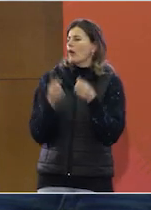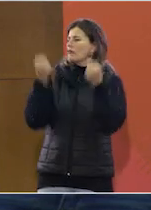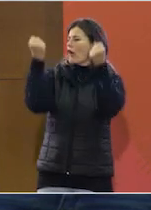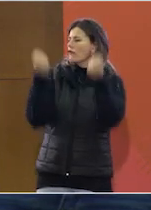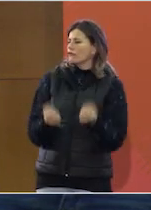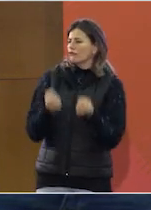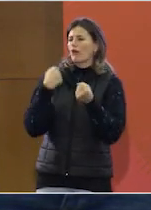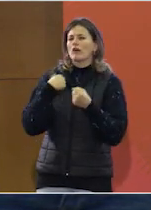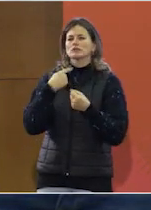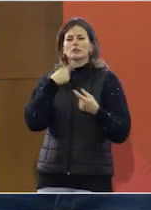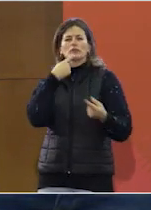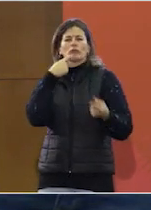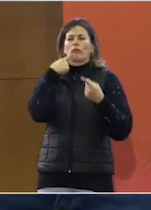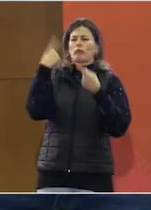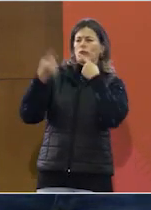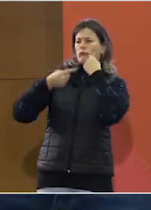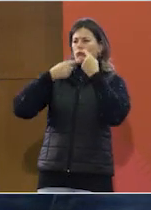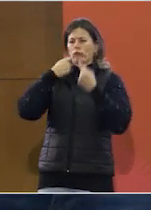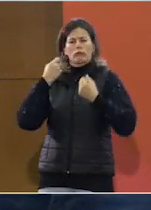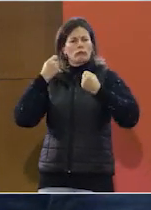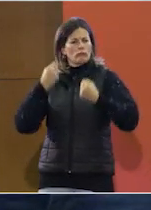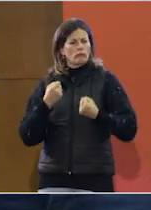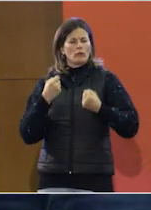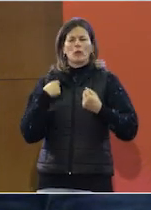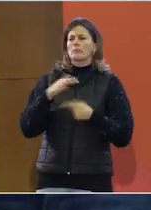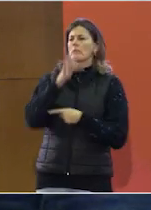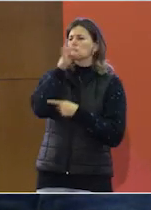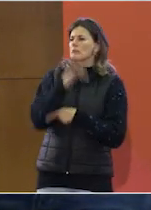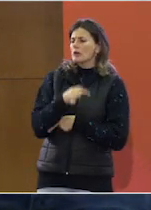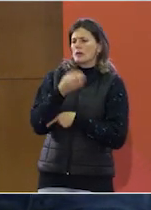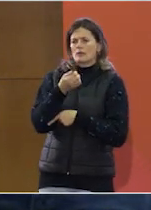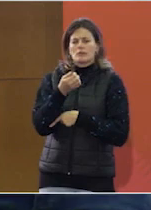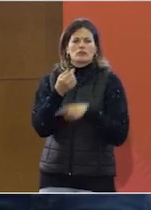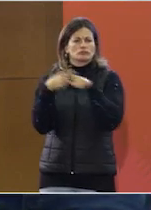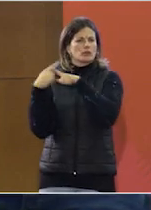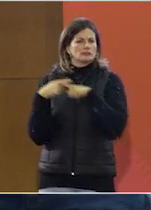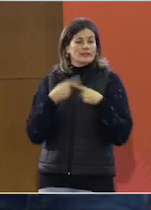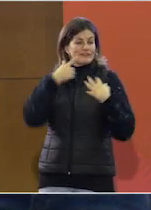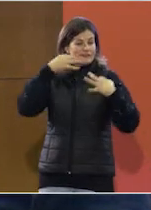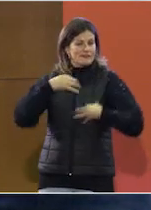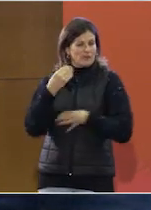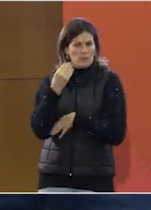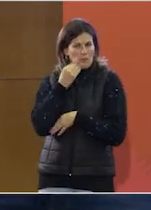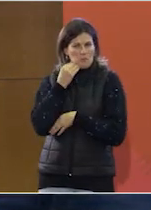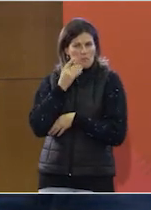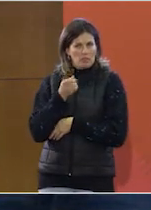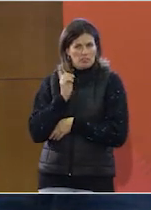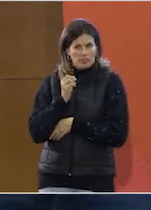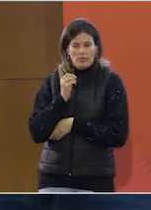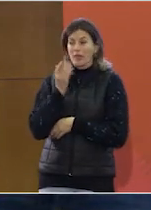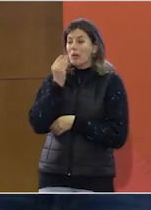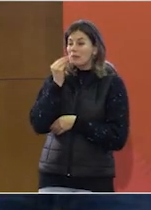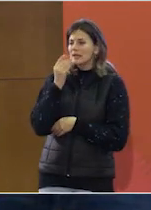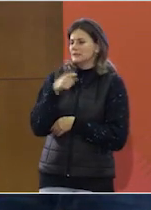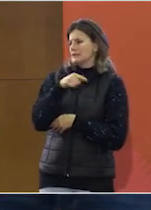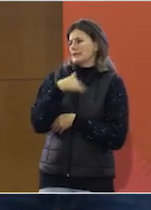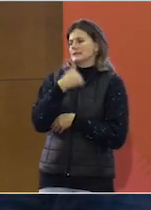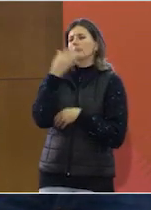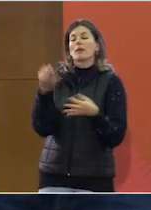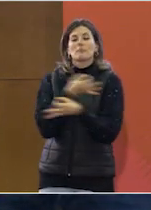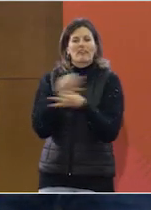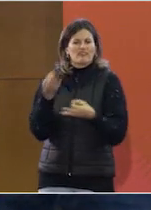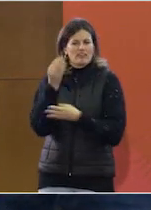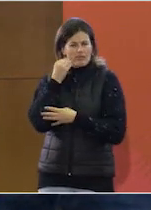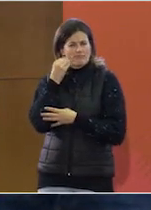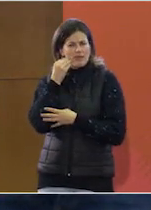intensas, con tonos grandilocuentes, prometieron algo que sabían que era mentira. Y sabían perfectamente que era